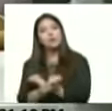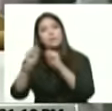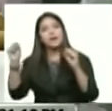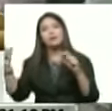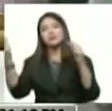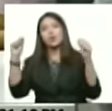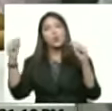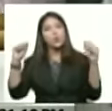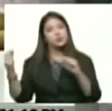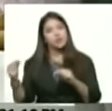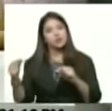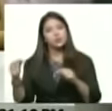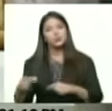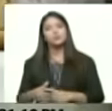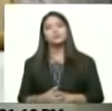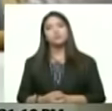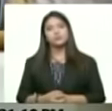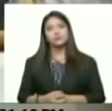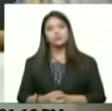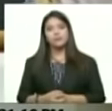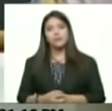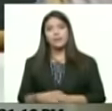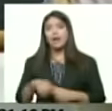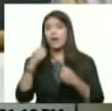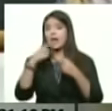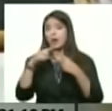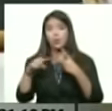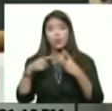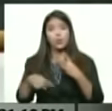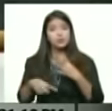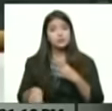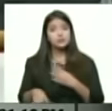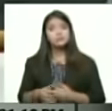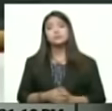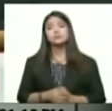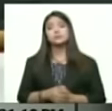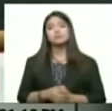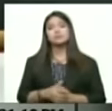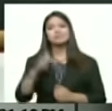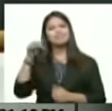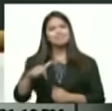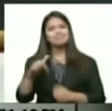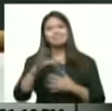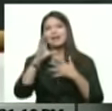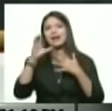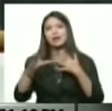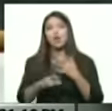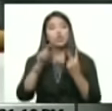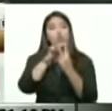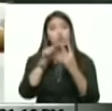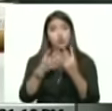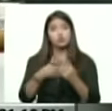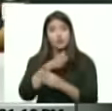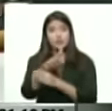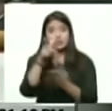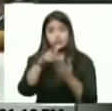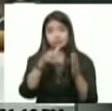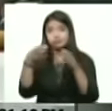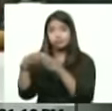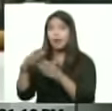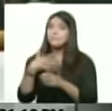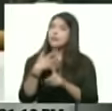los elementos transversales. Una de las cosas que caracteriza este consejo desde las dos reuniones que yo he participado que me